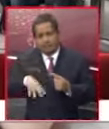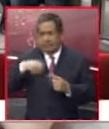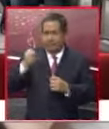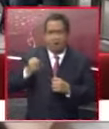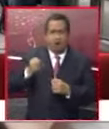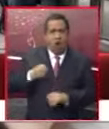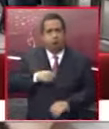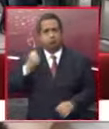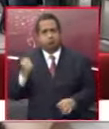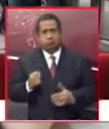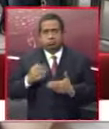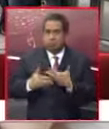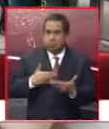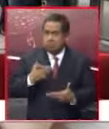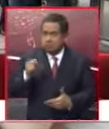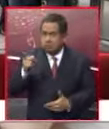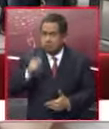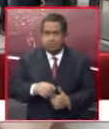de autoridad.